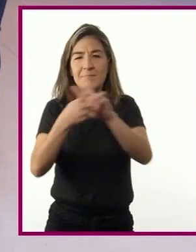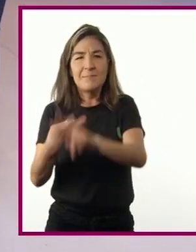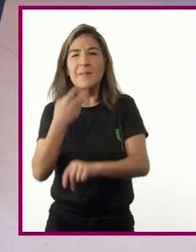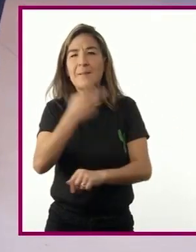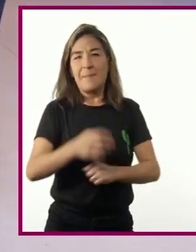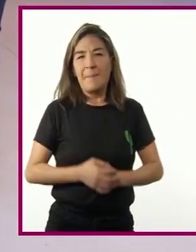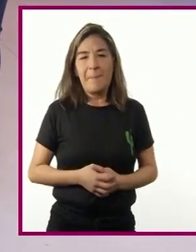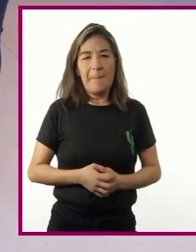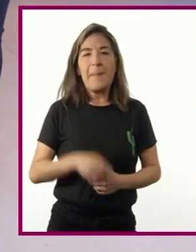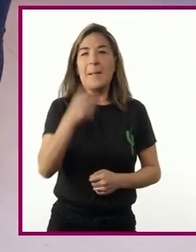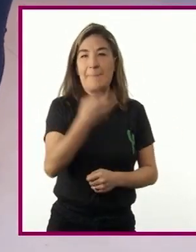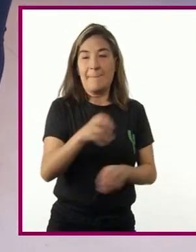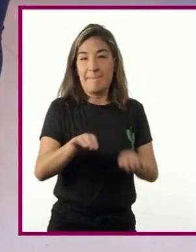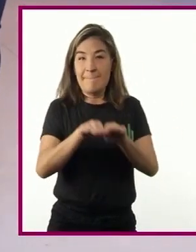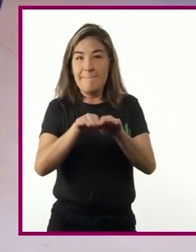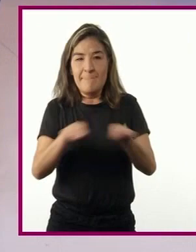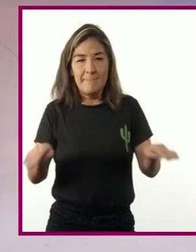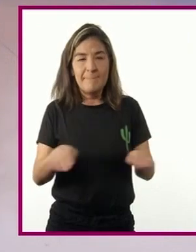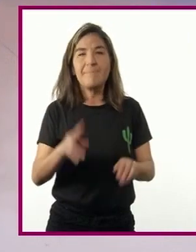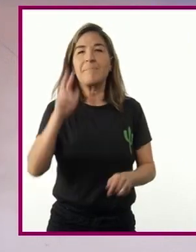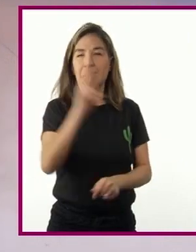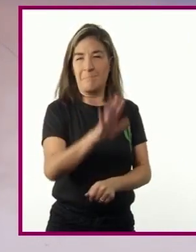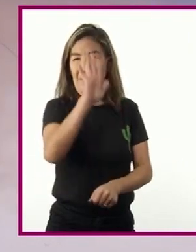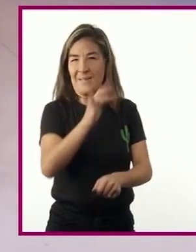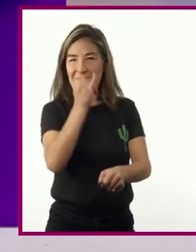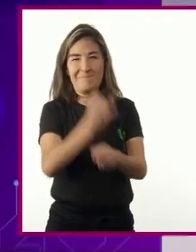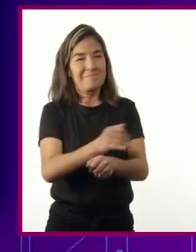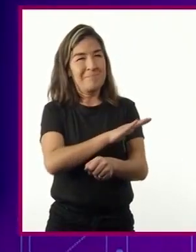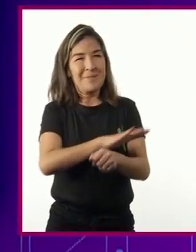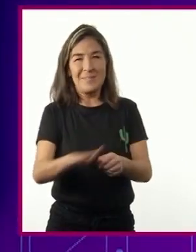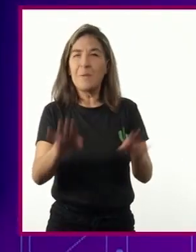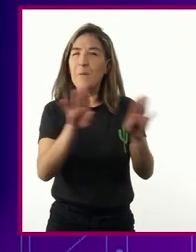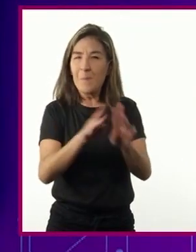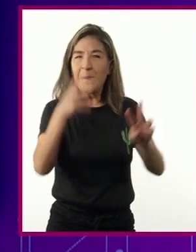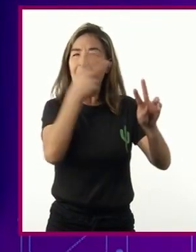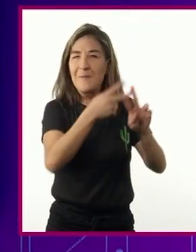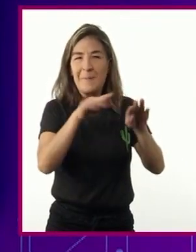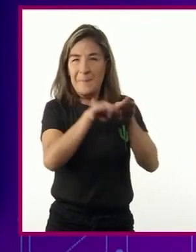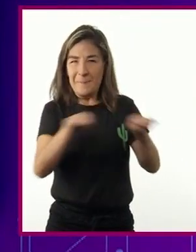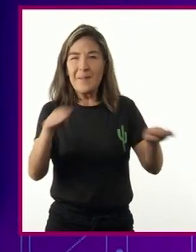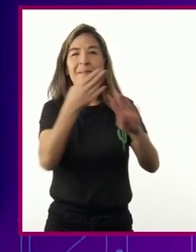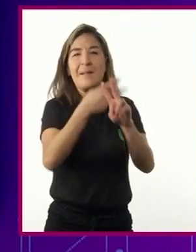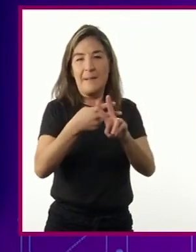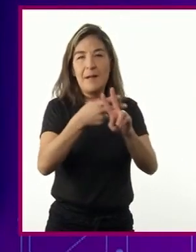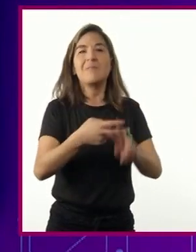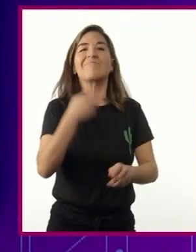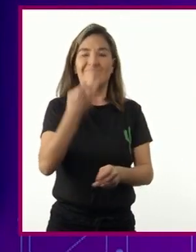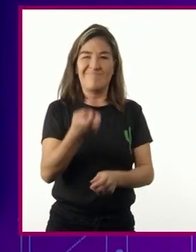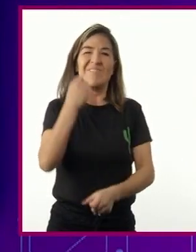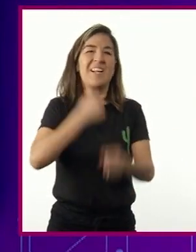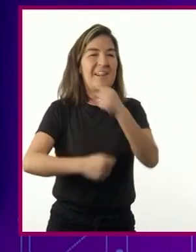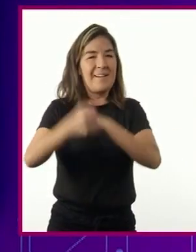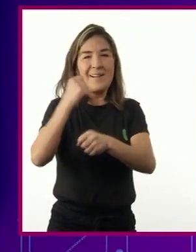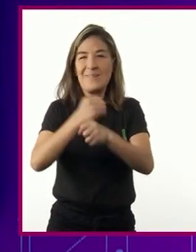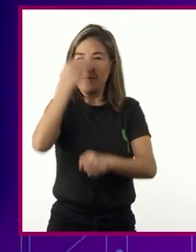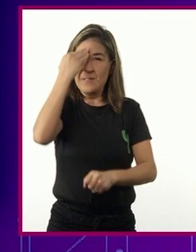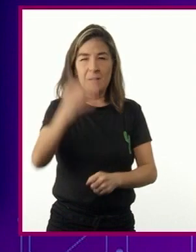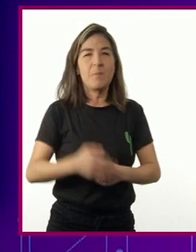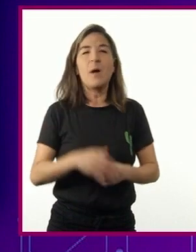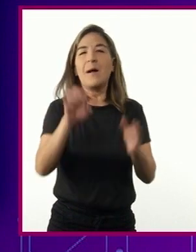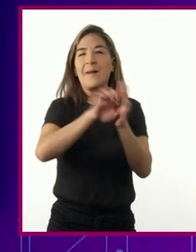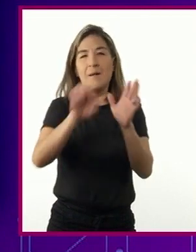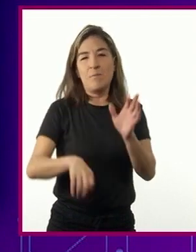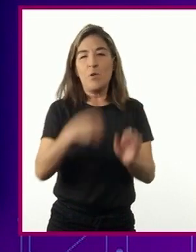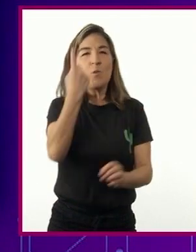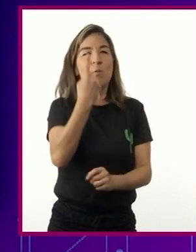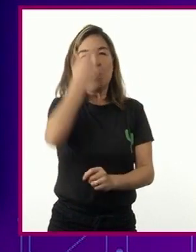estas distancias astronómicas parece imposible, y así lo fue durante mucho tiempo. Por ejemplo, si en una